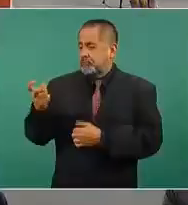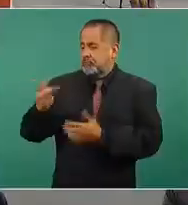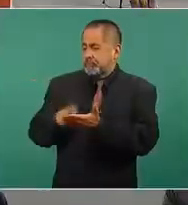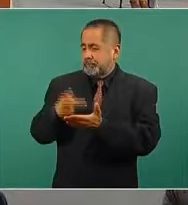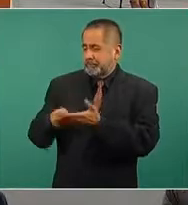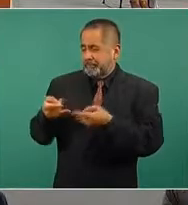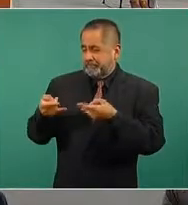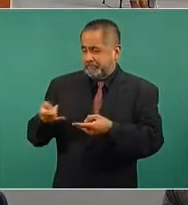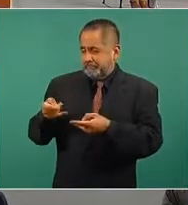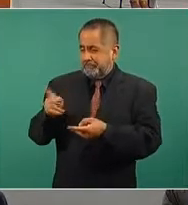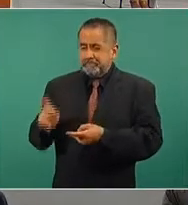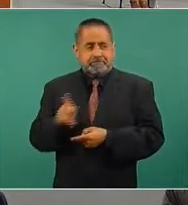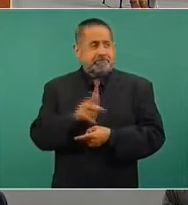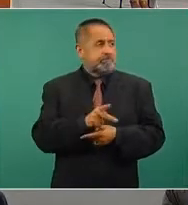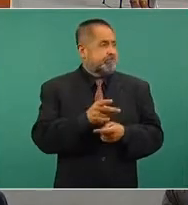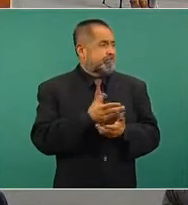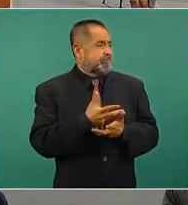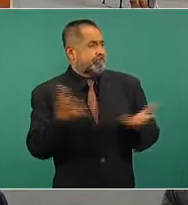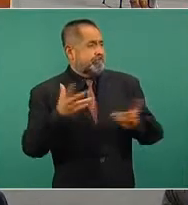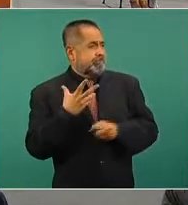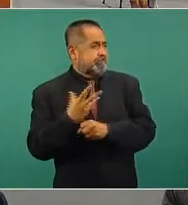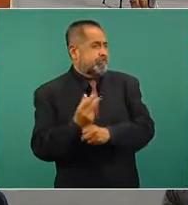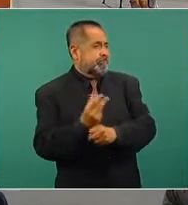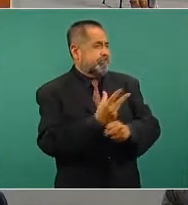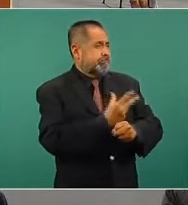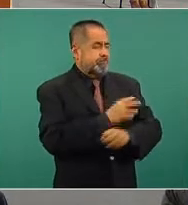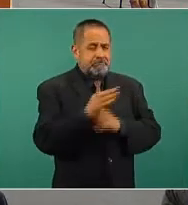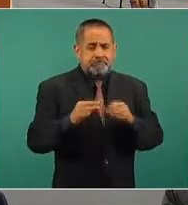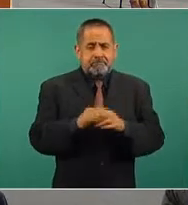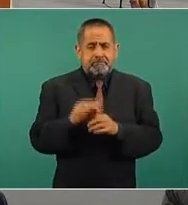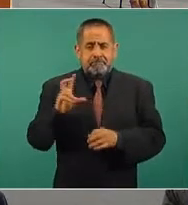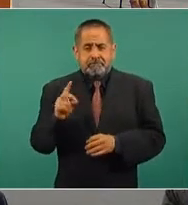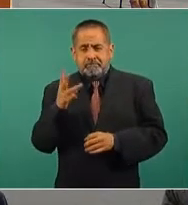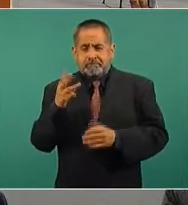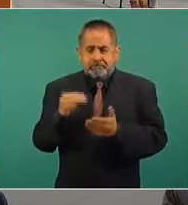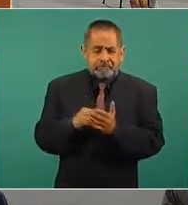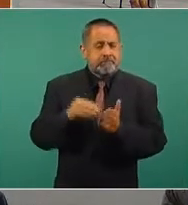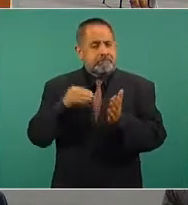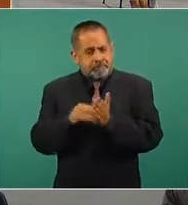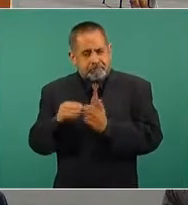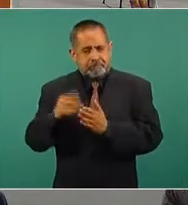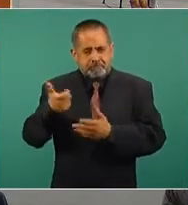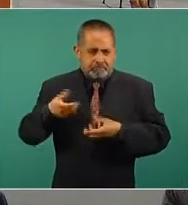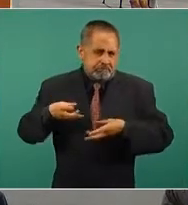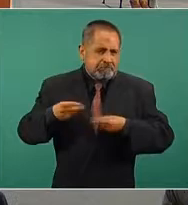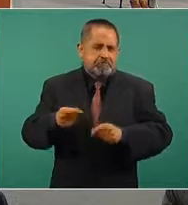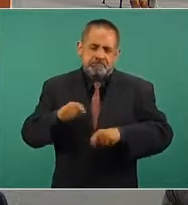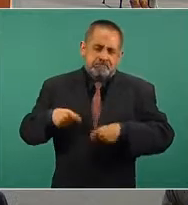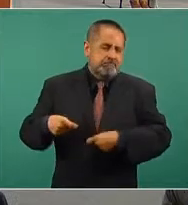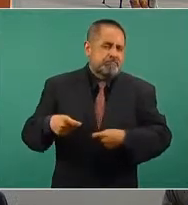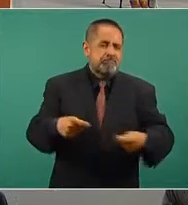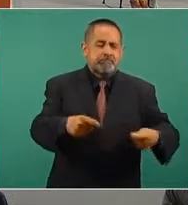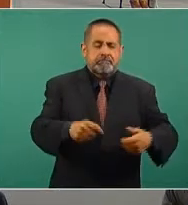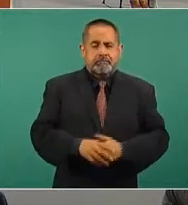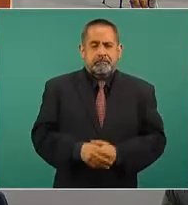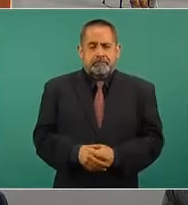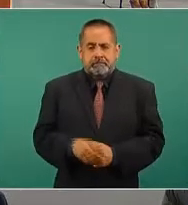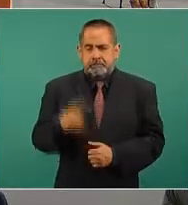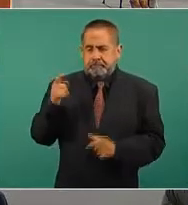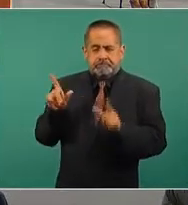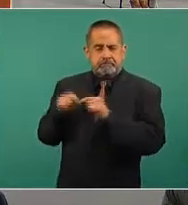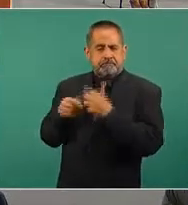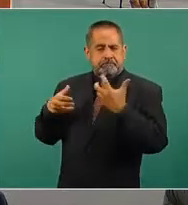histórico de la Ciudad de México, con una bolsa total de 33,000 millones de pesos. Esa sería, digamos, la lámina resumen